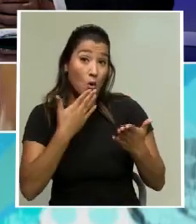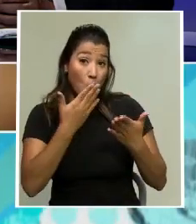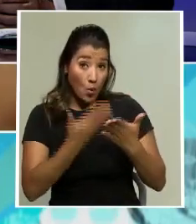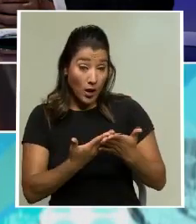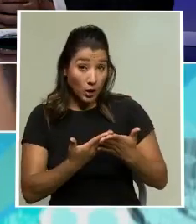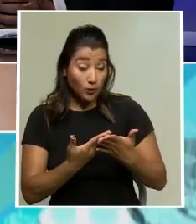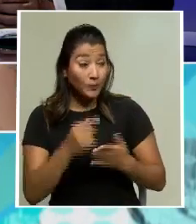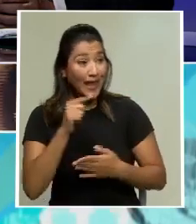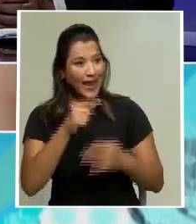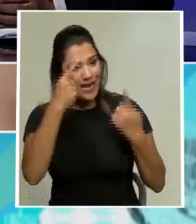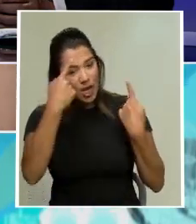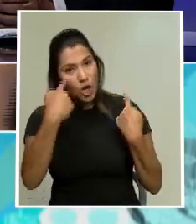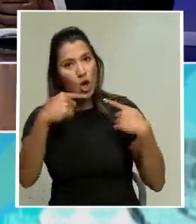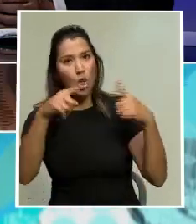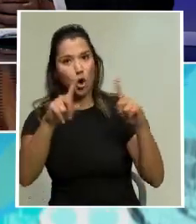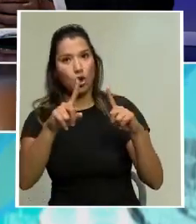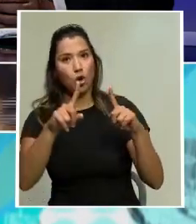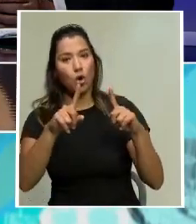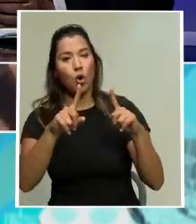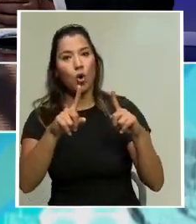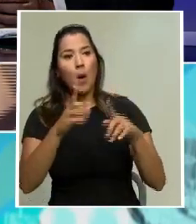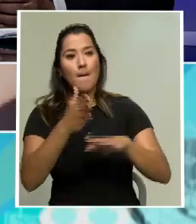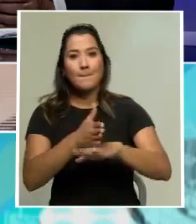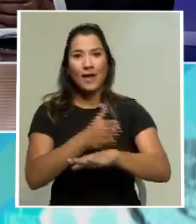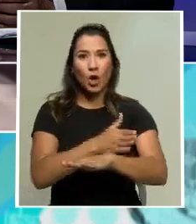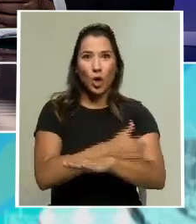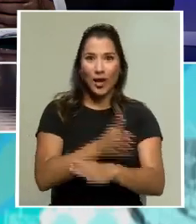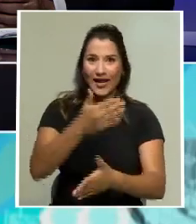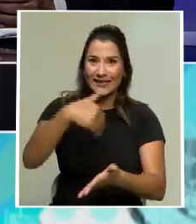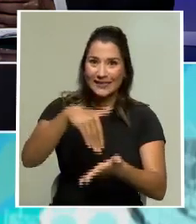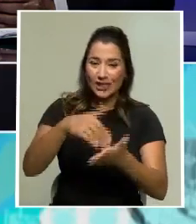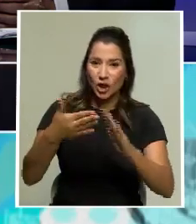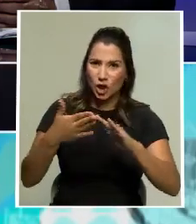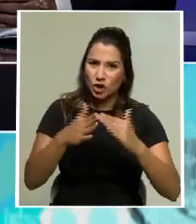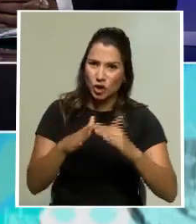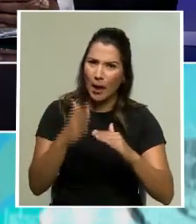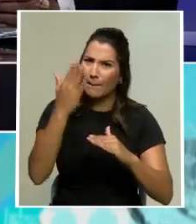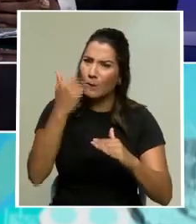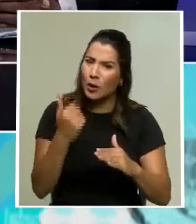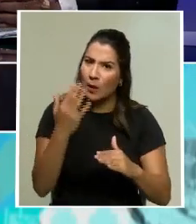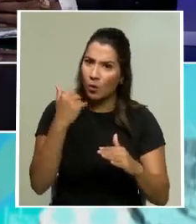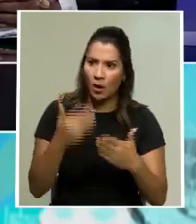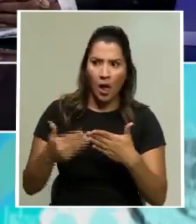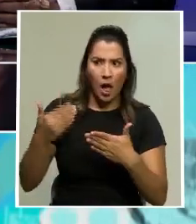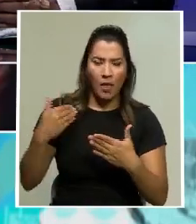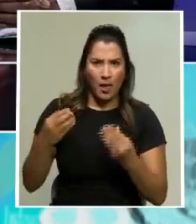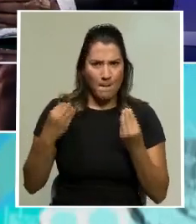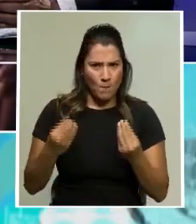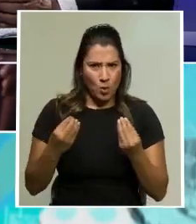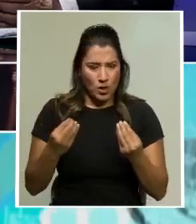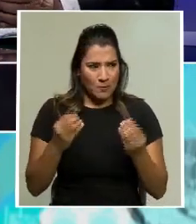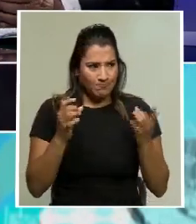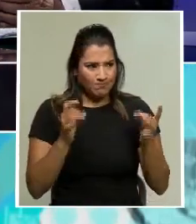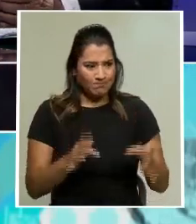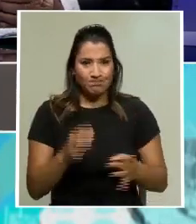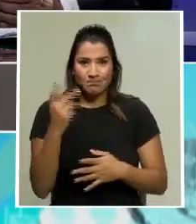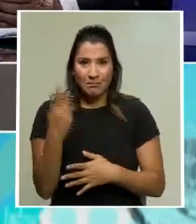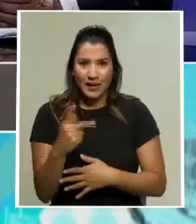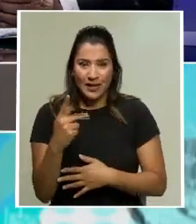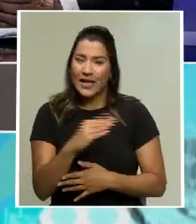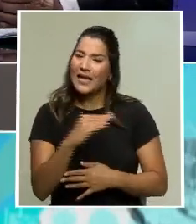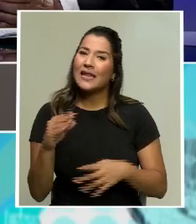logró recuperar el centro de la ciudad, que se había vuelto muy peligroso, y realizó